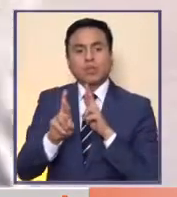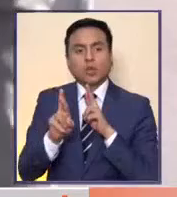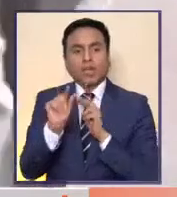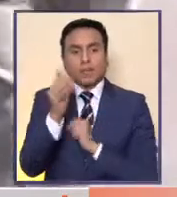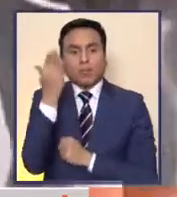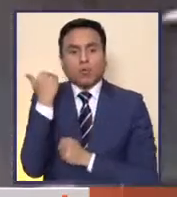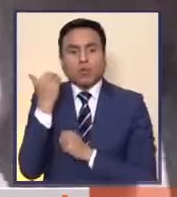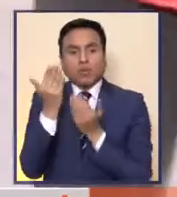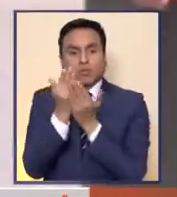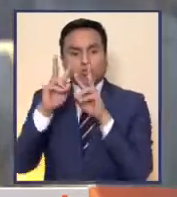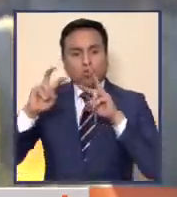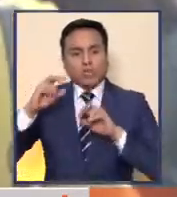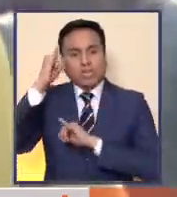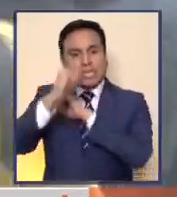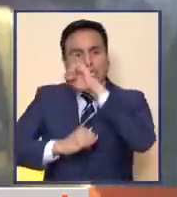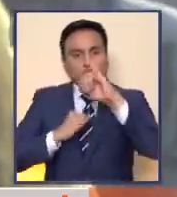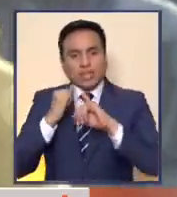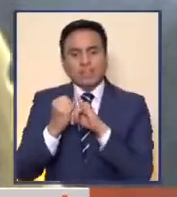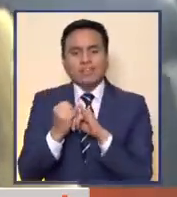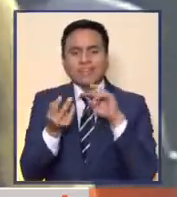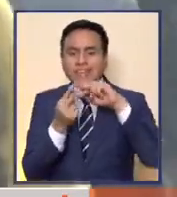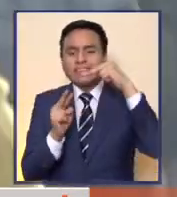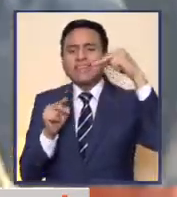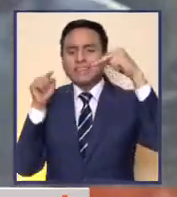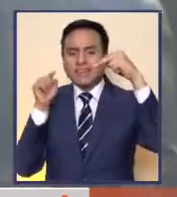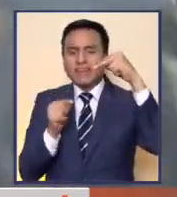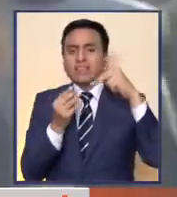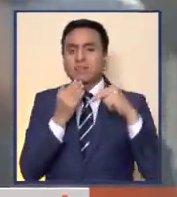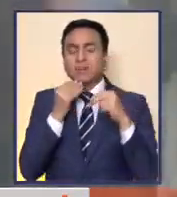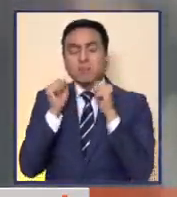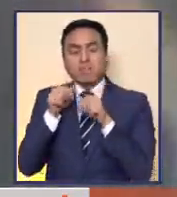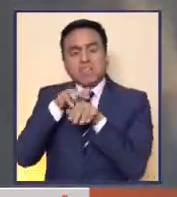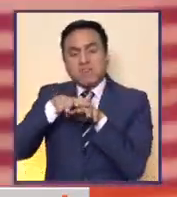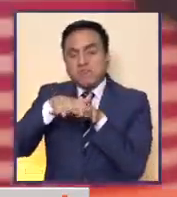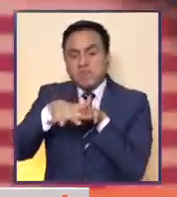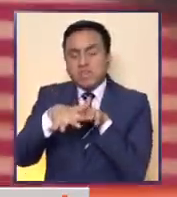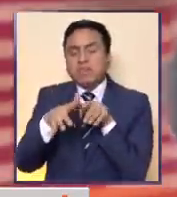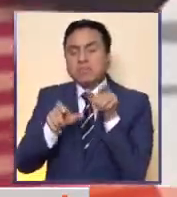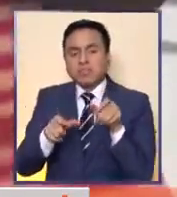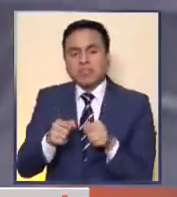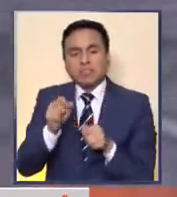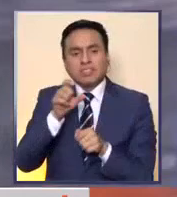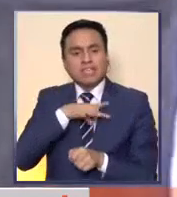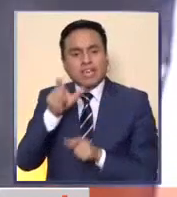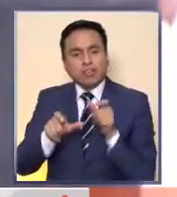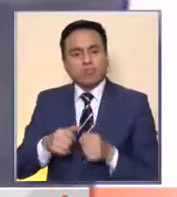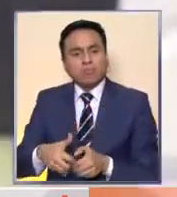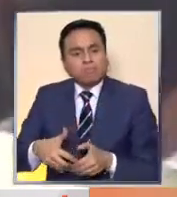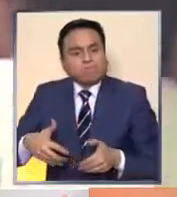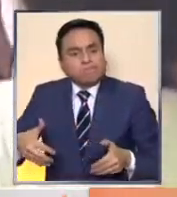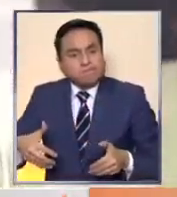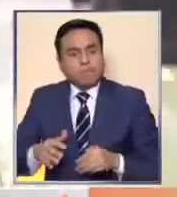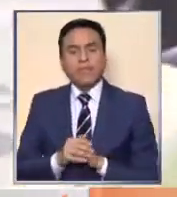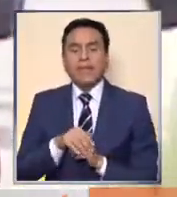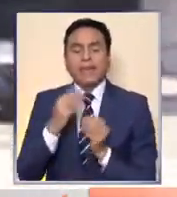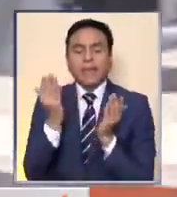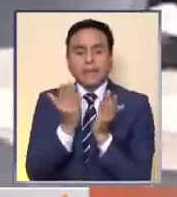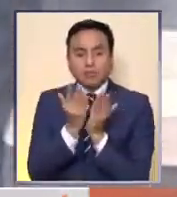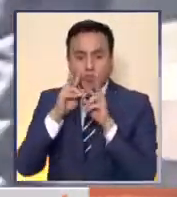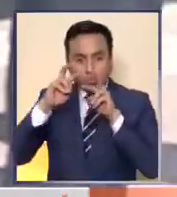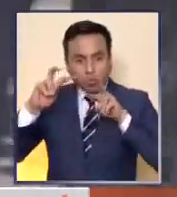reciente estudio internacional, la genética también podría influir en el sobrepeso de los chilenos. Este estudio es